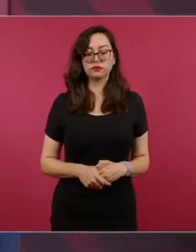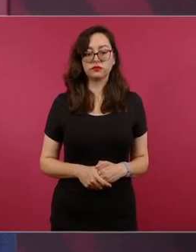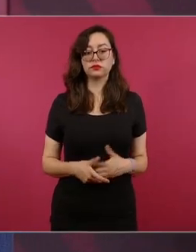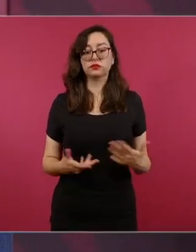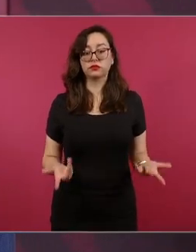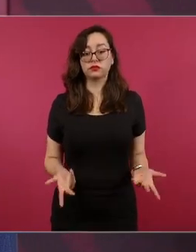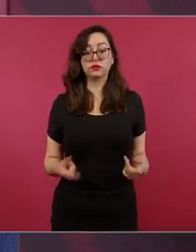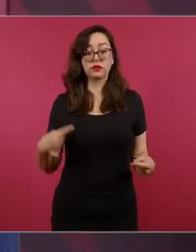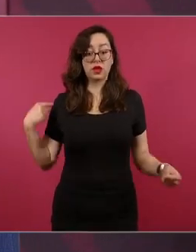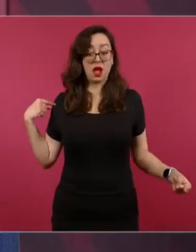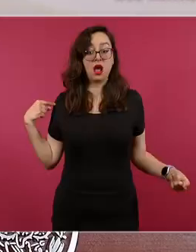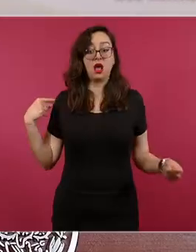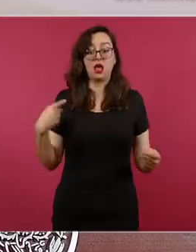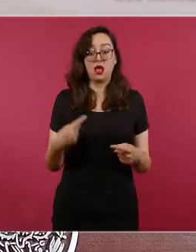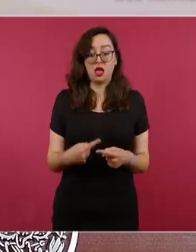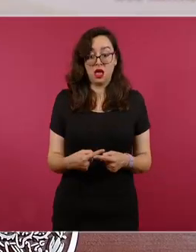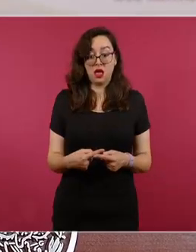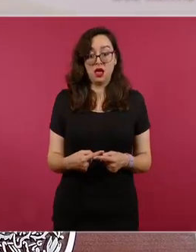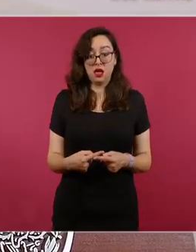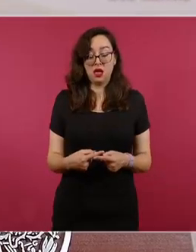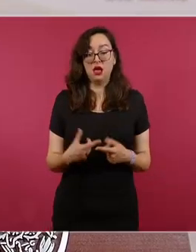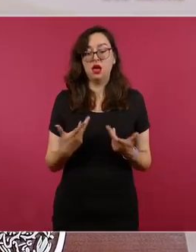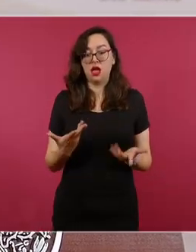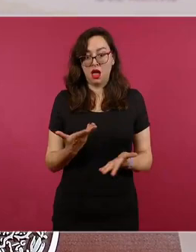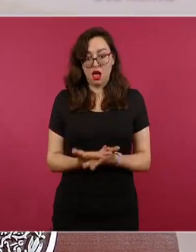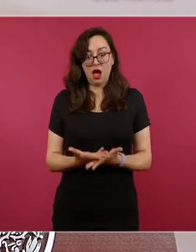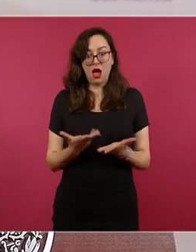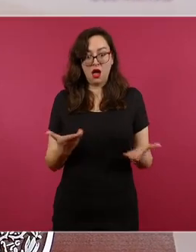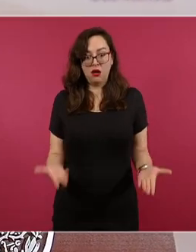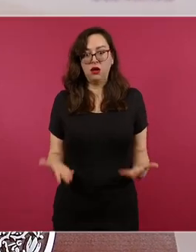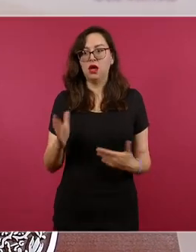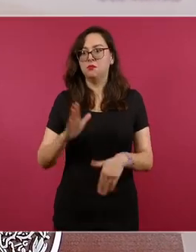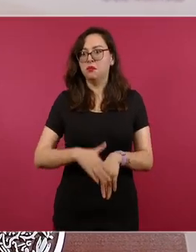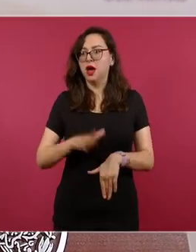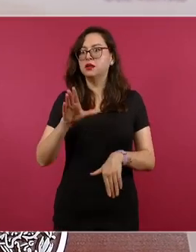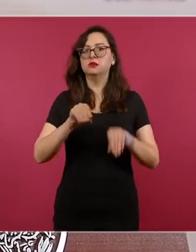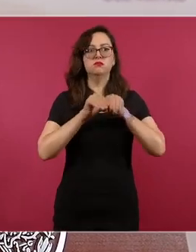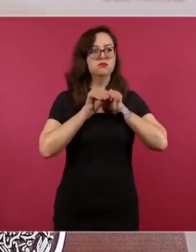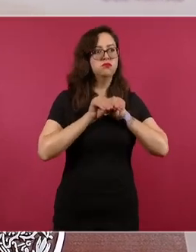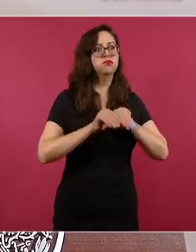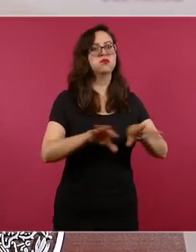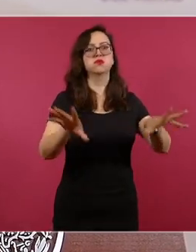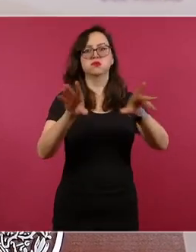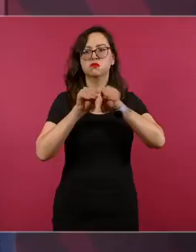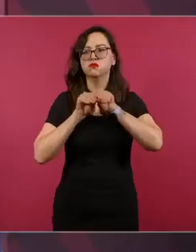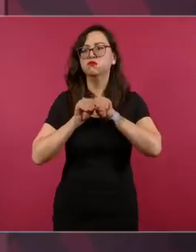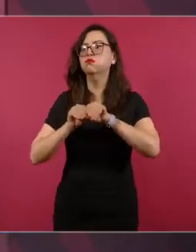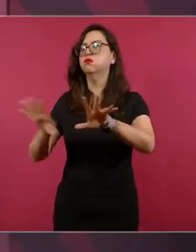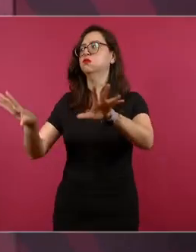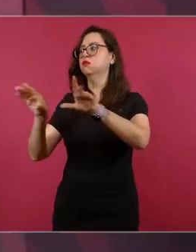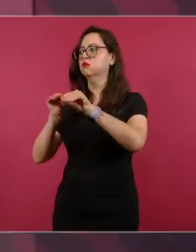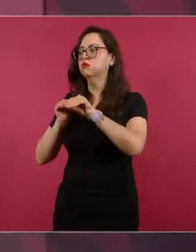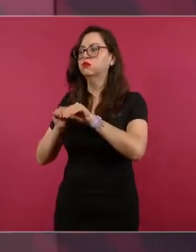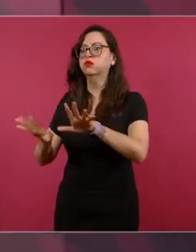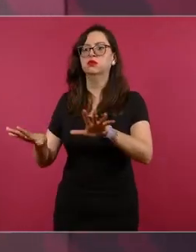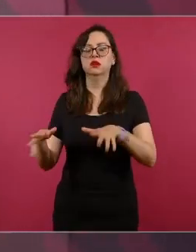no hay tanto anonimato, es que el Poder Judicial